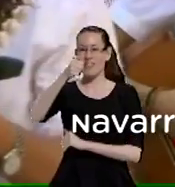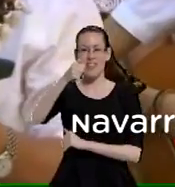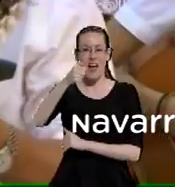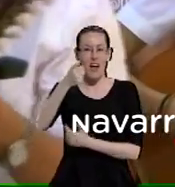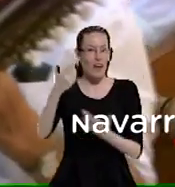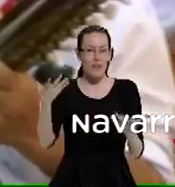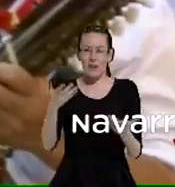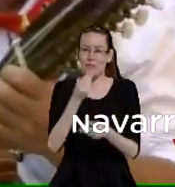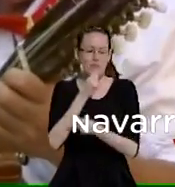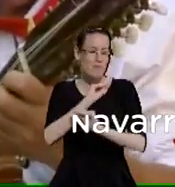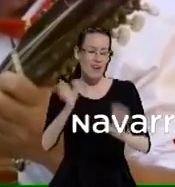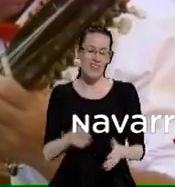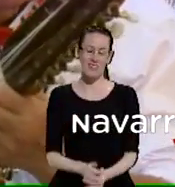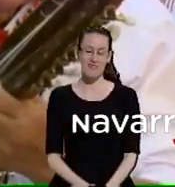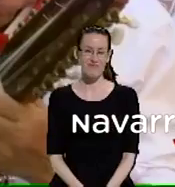todas las vírgenes para mí.